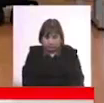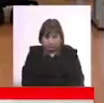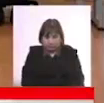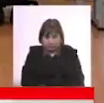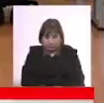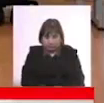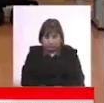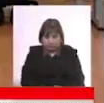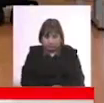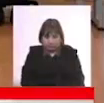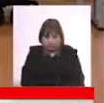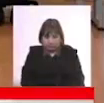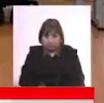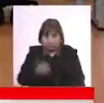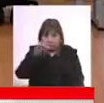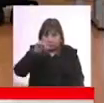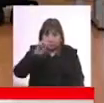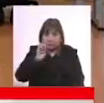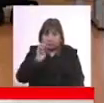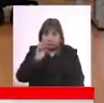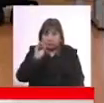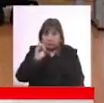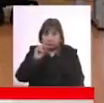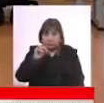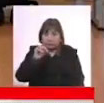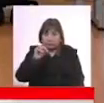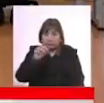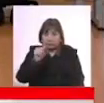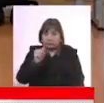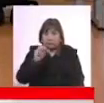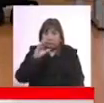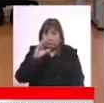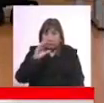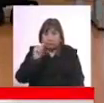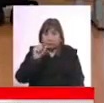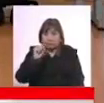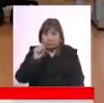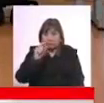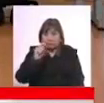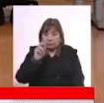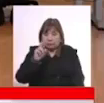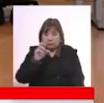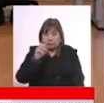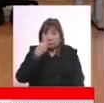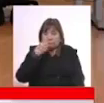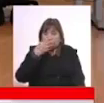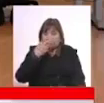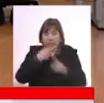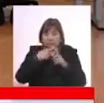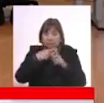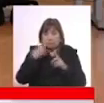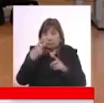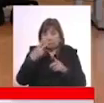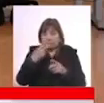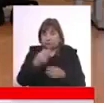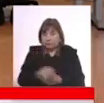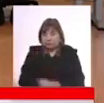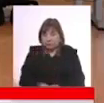Herrera Medina, a favor. Paredes Castro Francis, a favor.